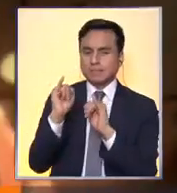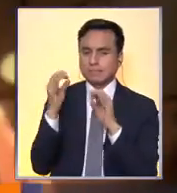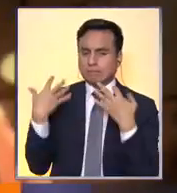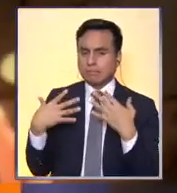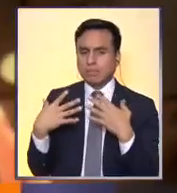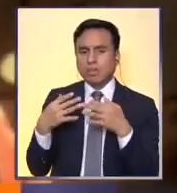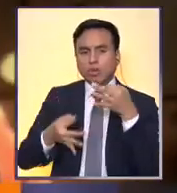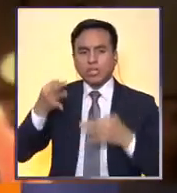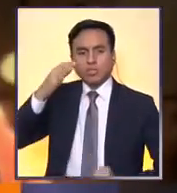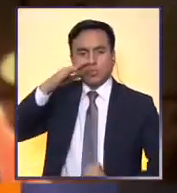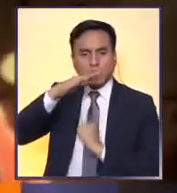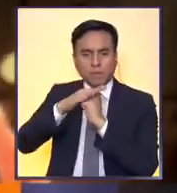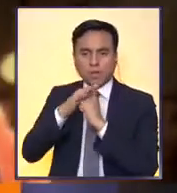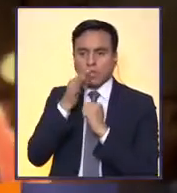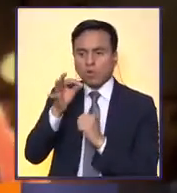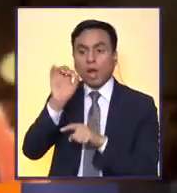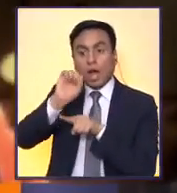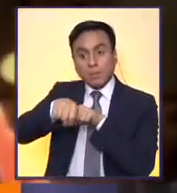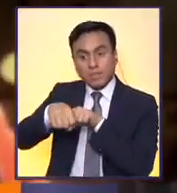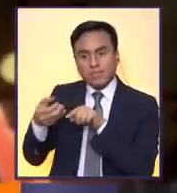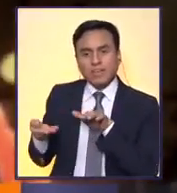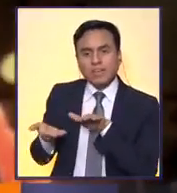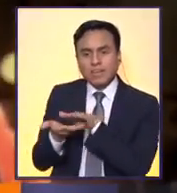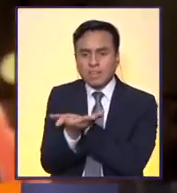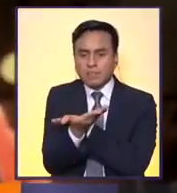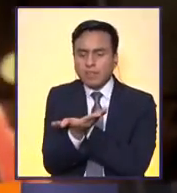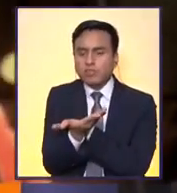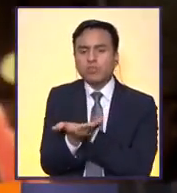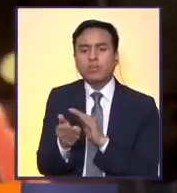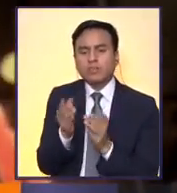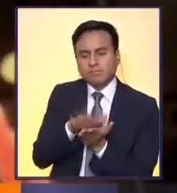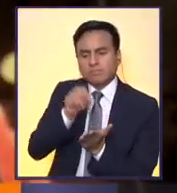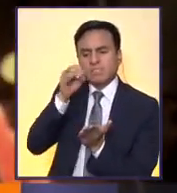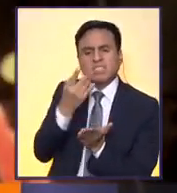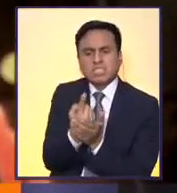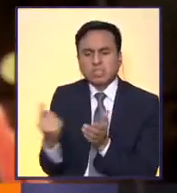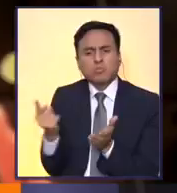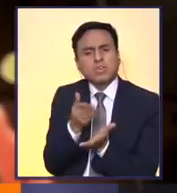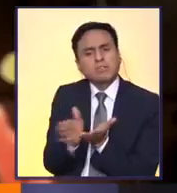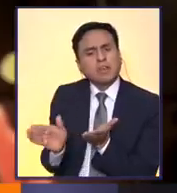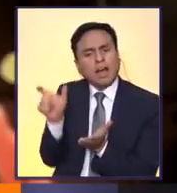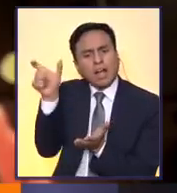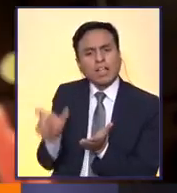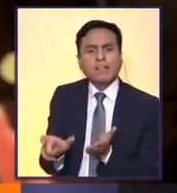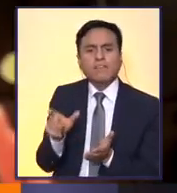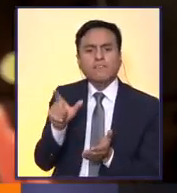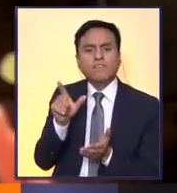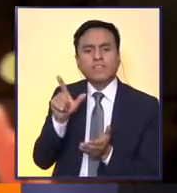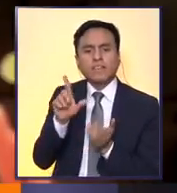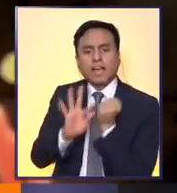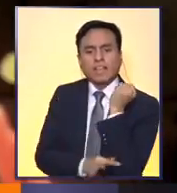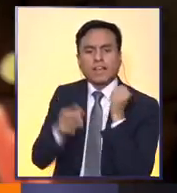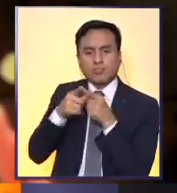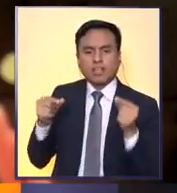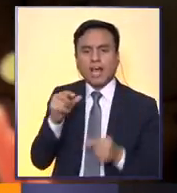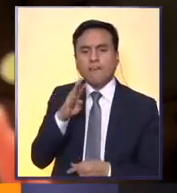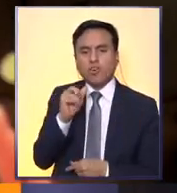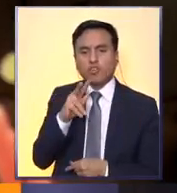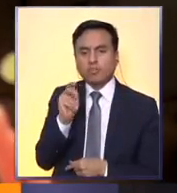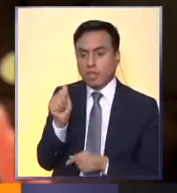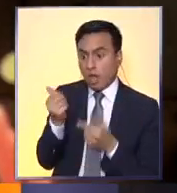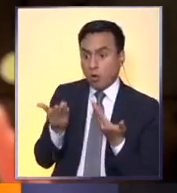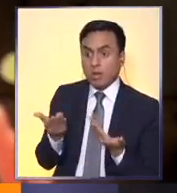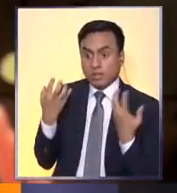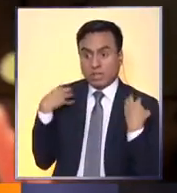la corte suprema declaró admisible el requerimiento que busca destituir al fiscal nacional jorge abbott ahora el persecutor que se mantiene en su